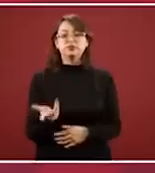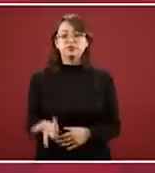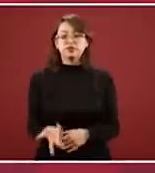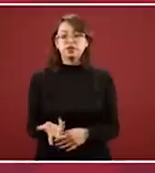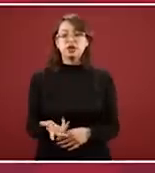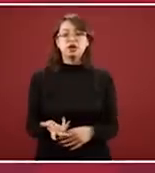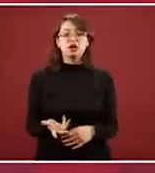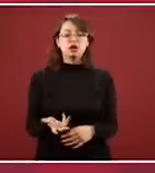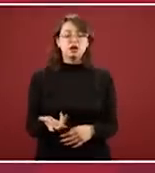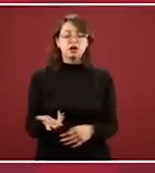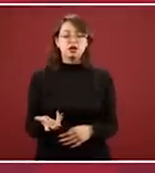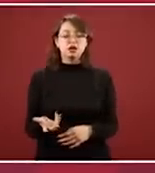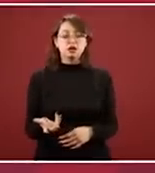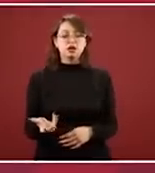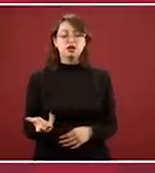se